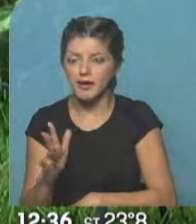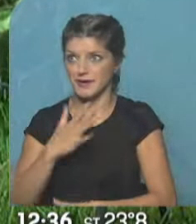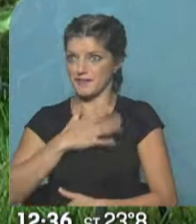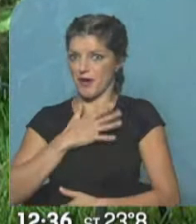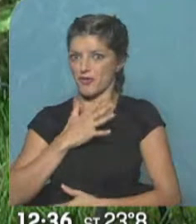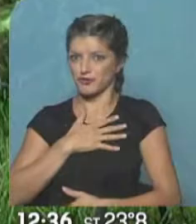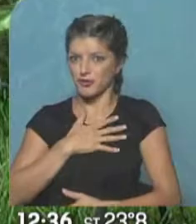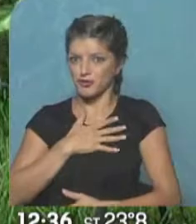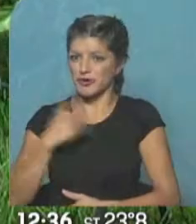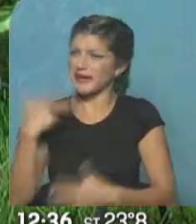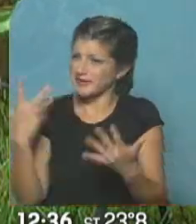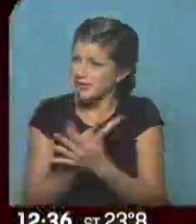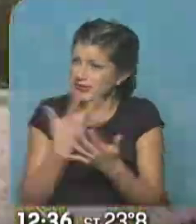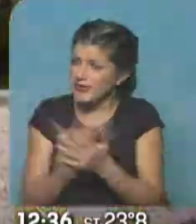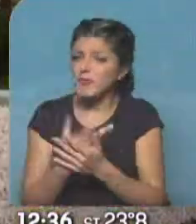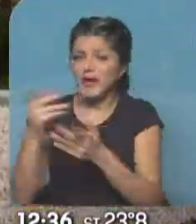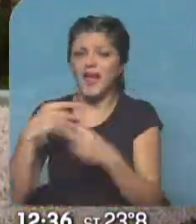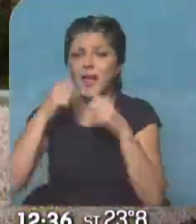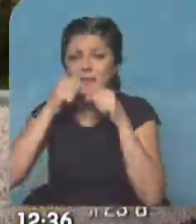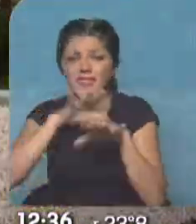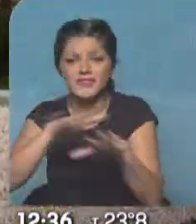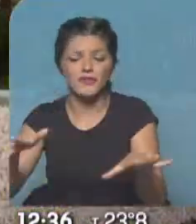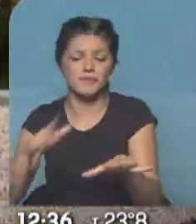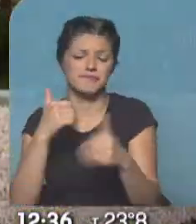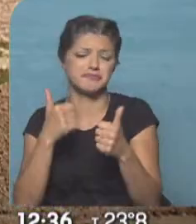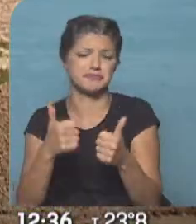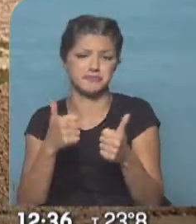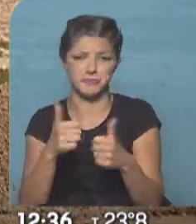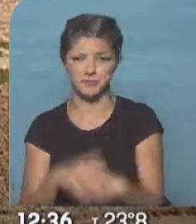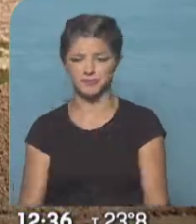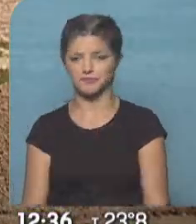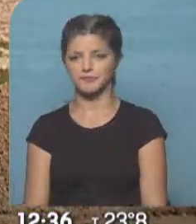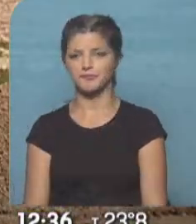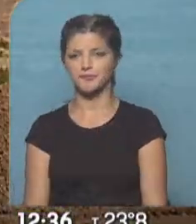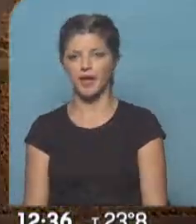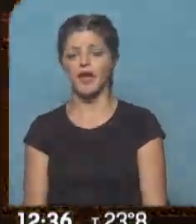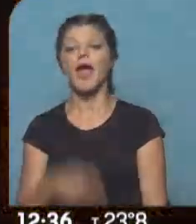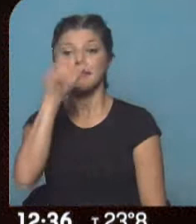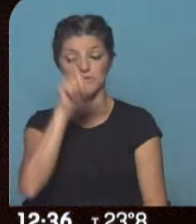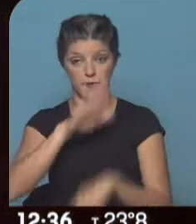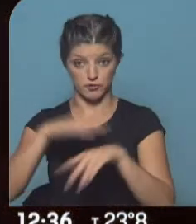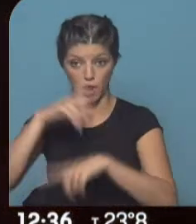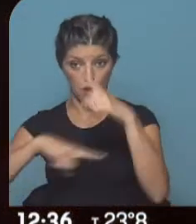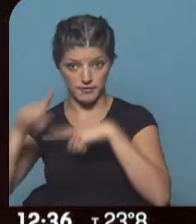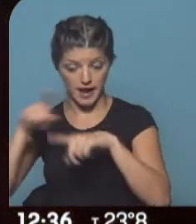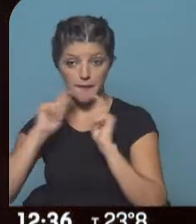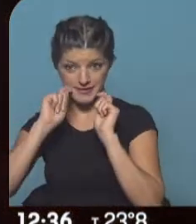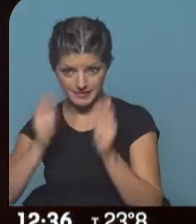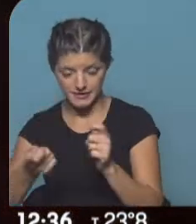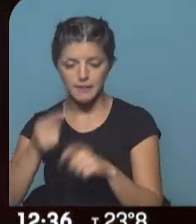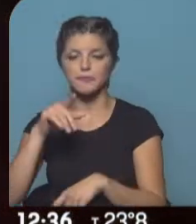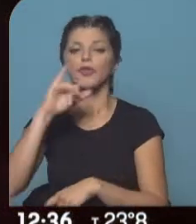las víctimas que nos dé su bendición. Según explicó el coordinador de la visita, Juan Guillermo Zuluaga,